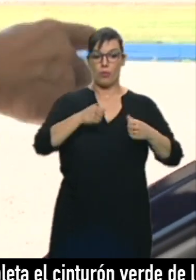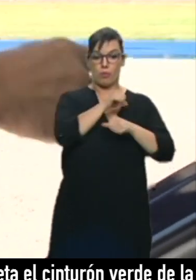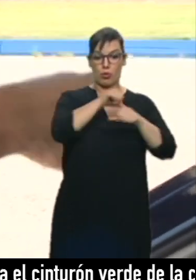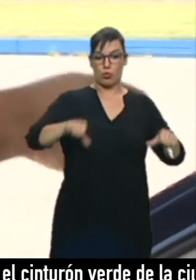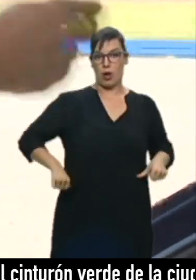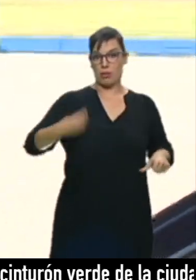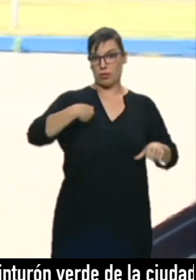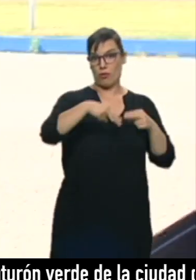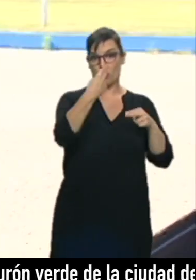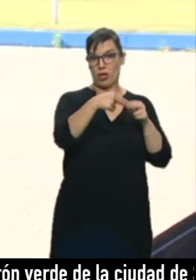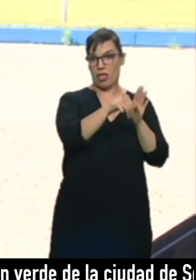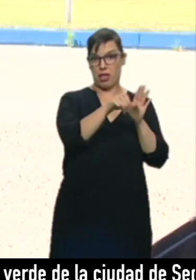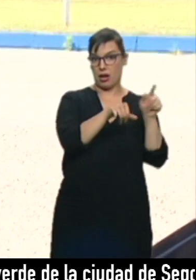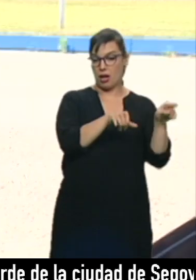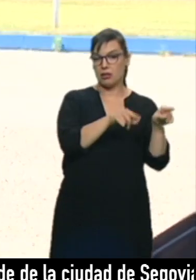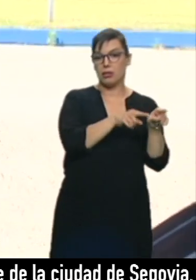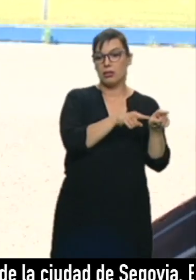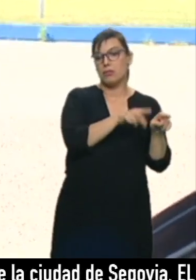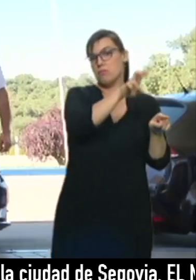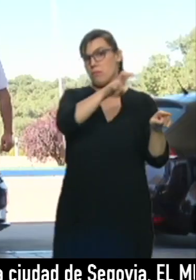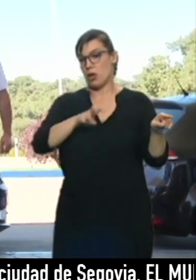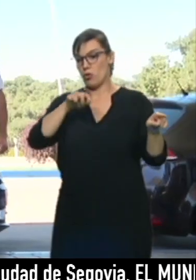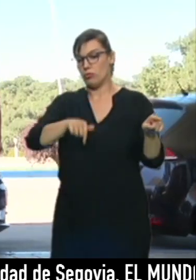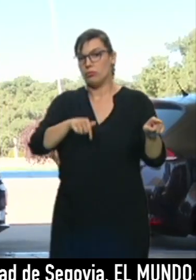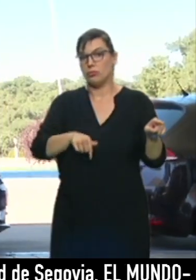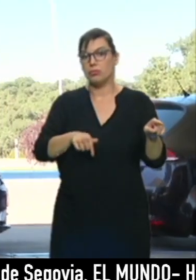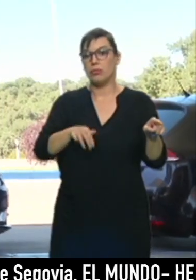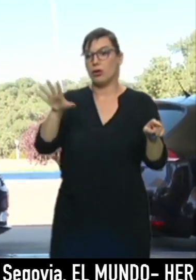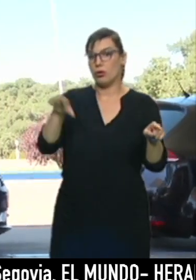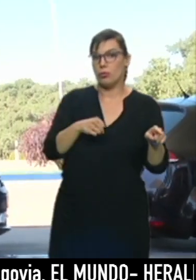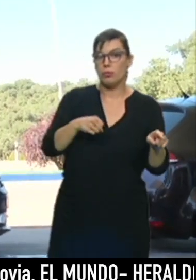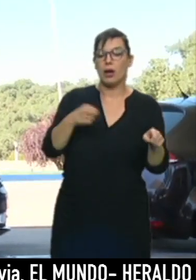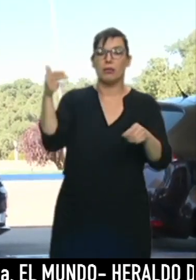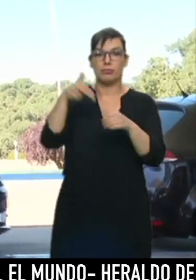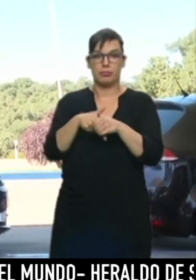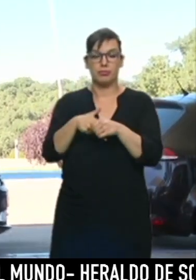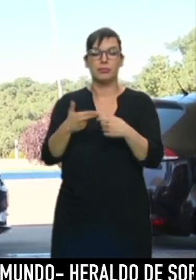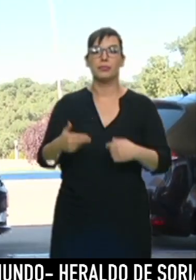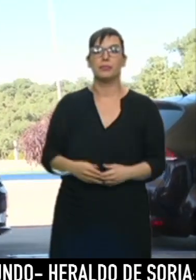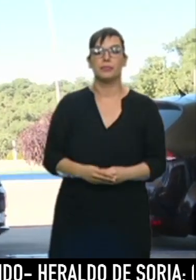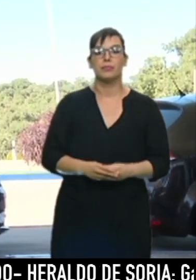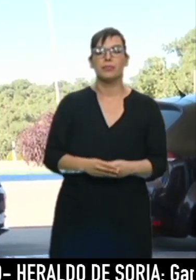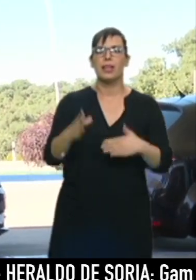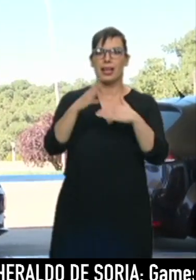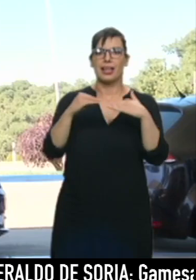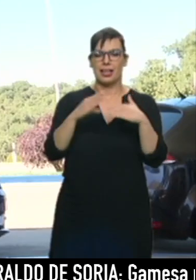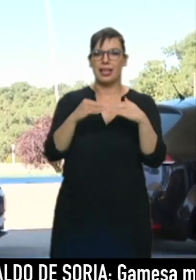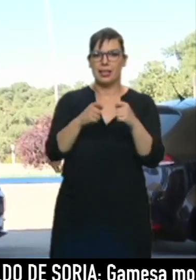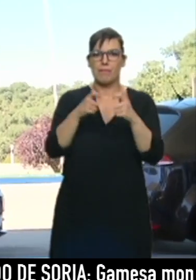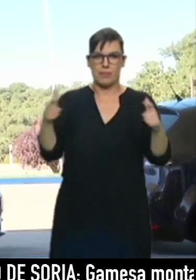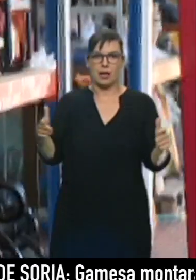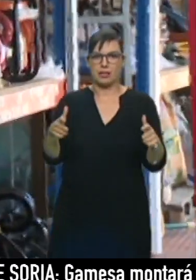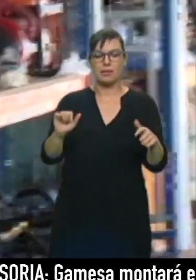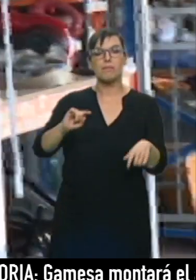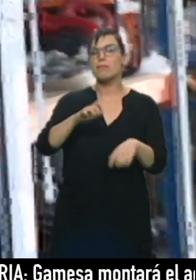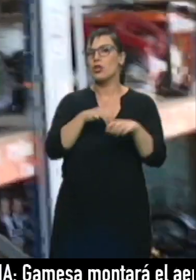frontera, y he venido aquí a poner combustible. Muchos más clientes que al normal. Y sobre todo,